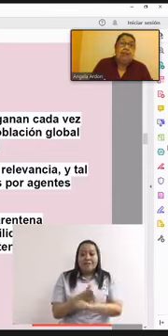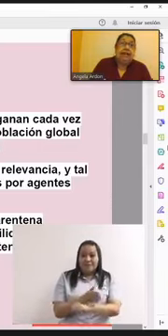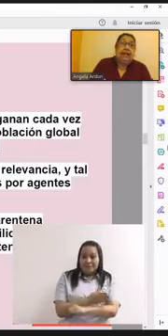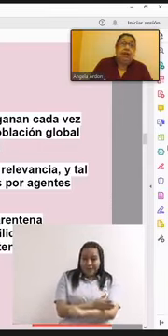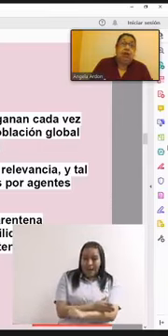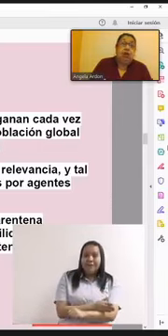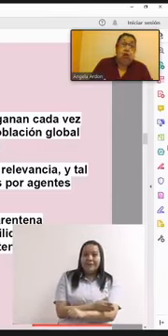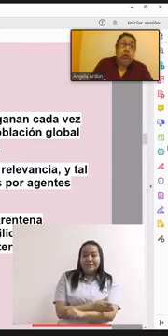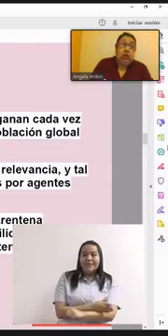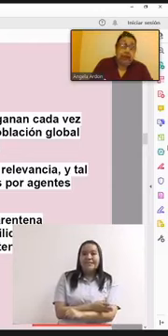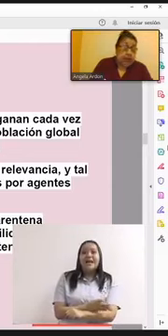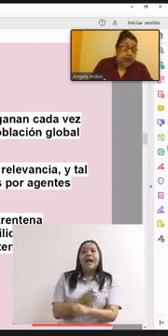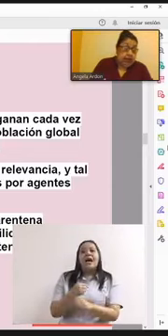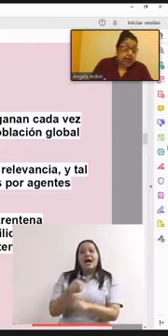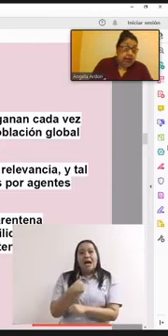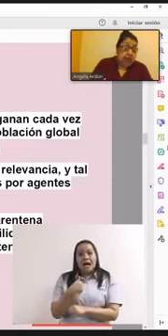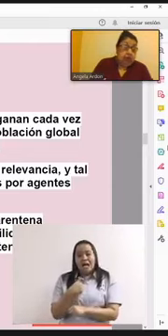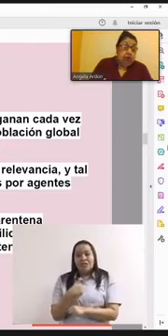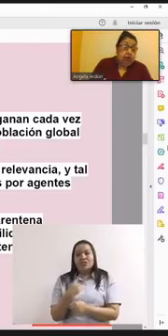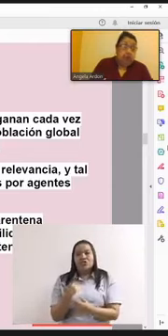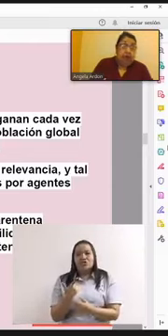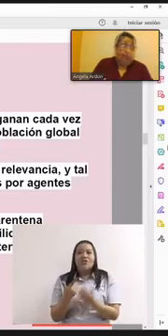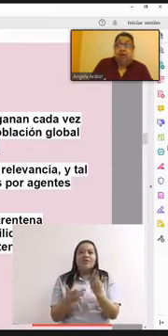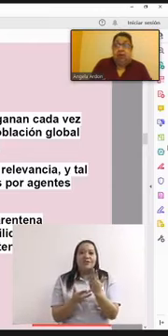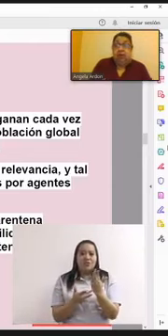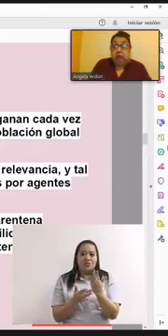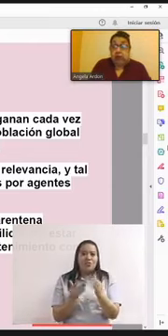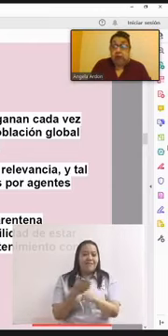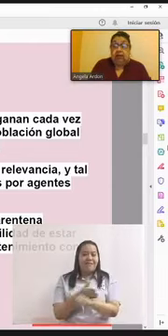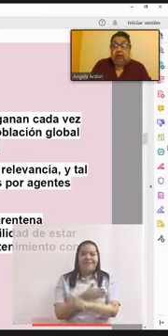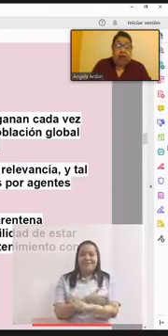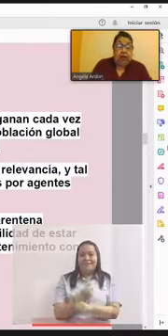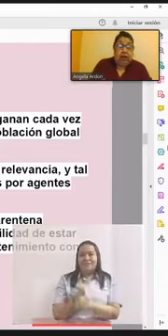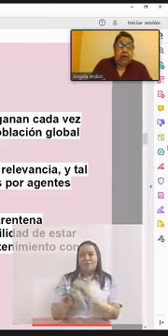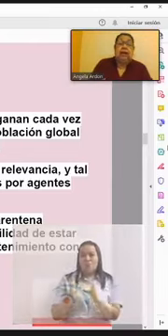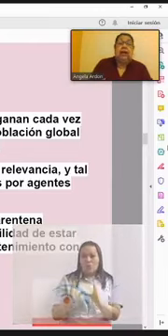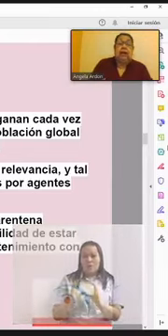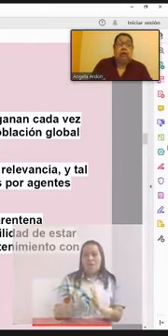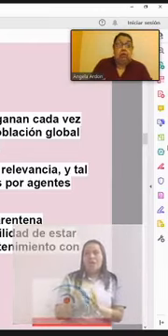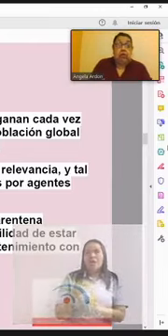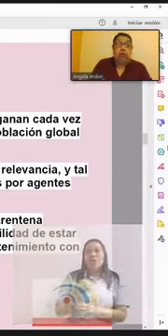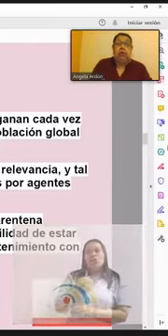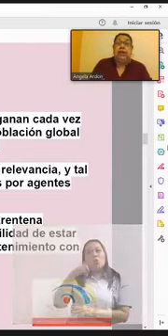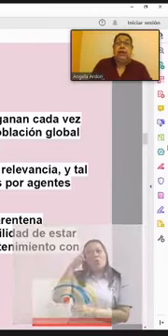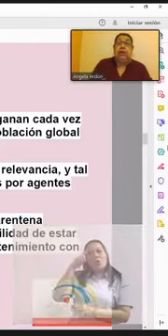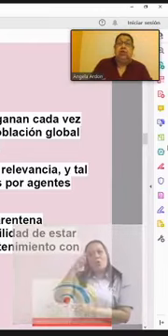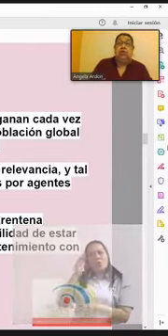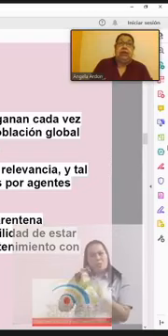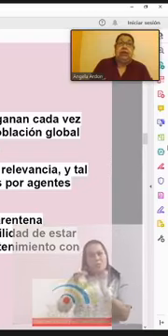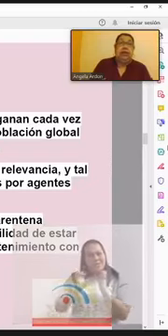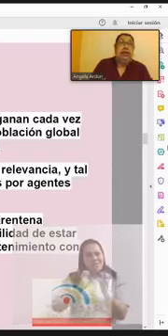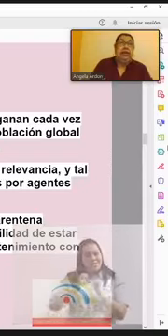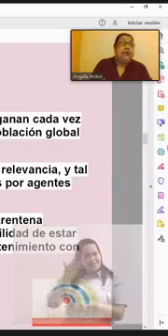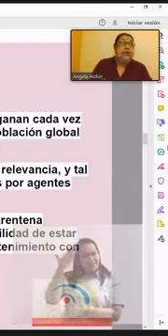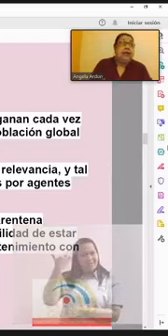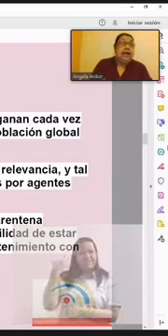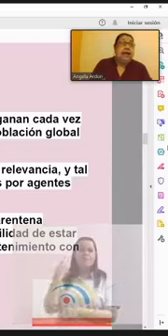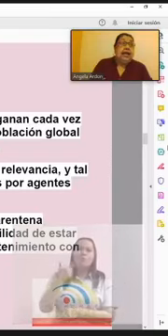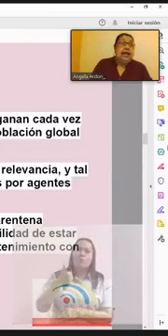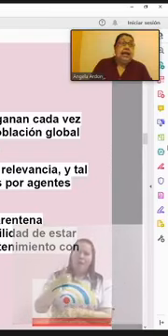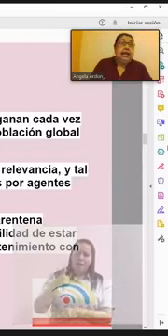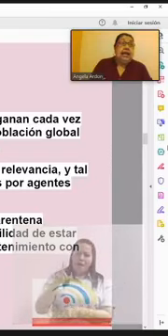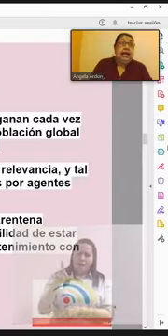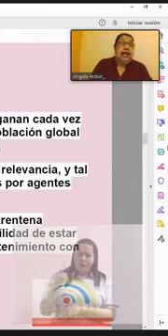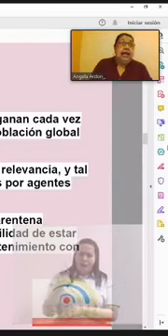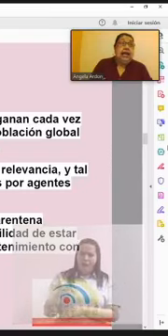la parte tecnológica. Me acuerdo con una entrevista que tuvo el licenciado Alan en su medio de comunicación, decía,